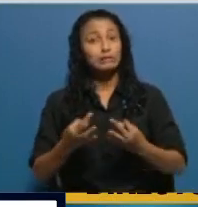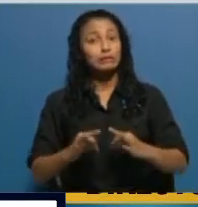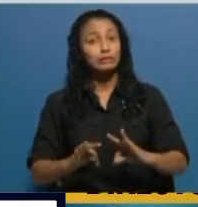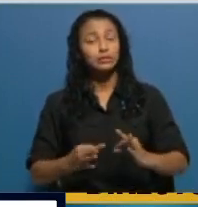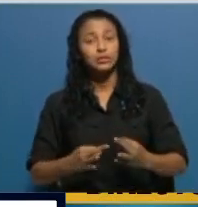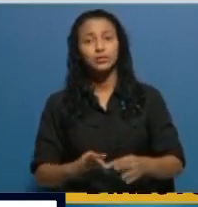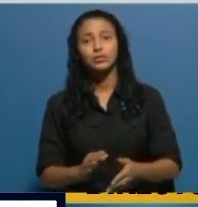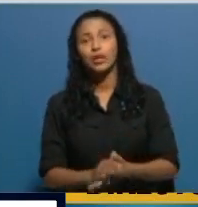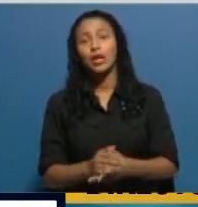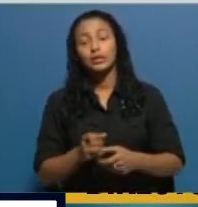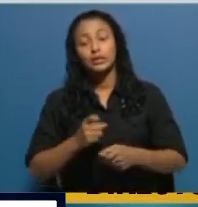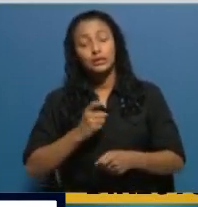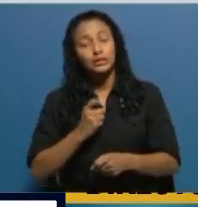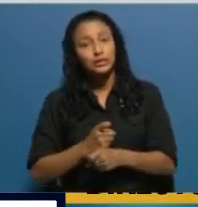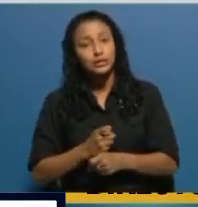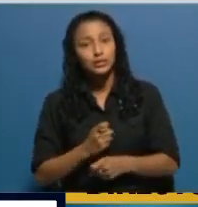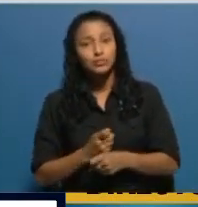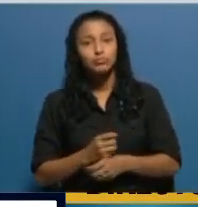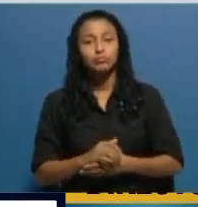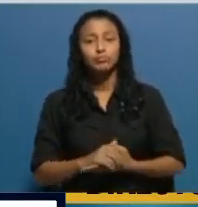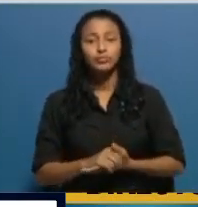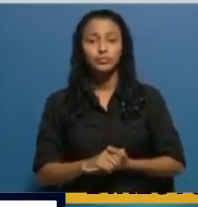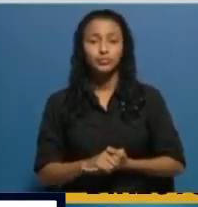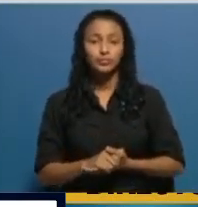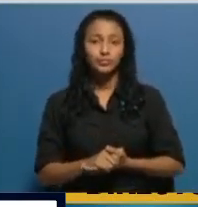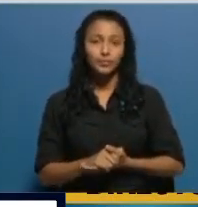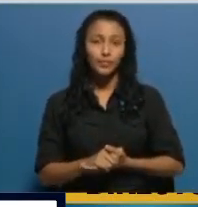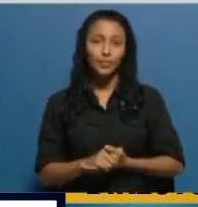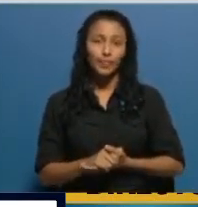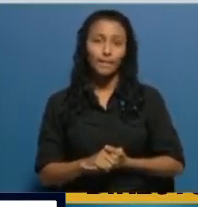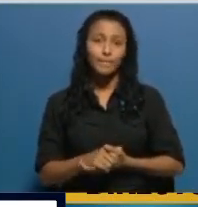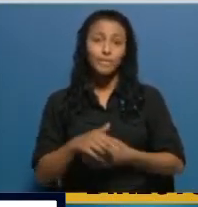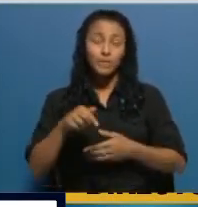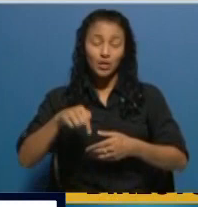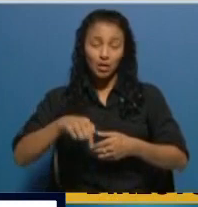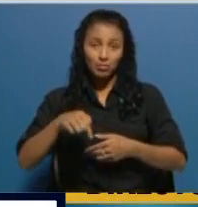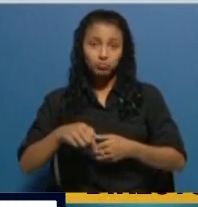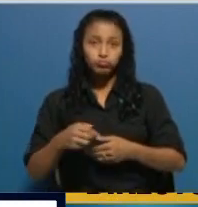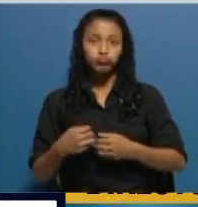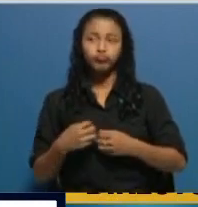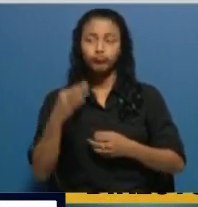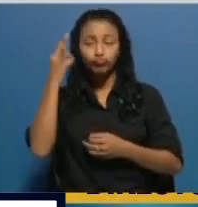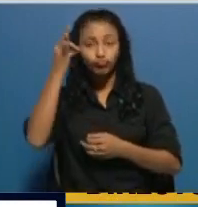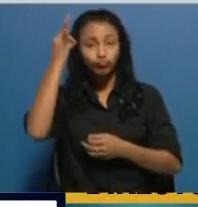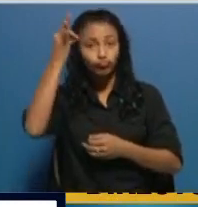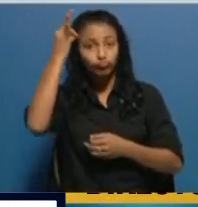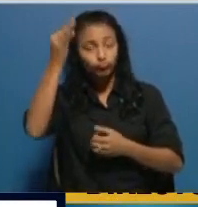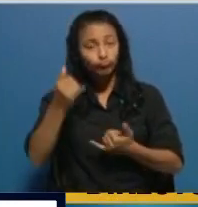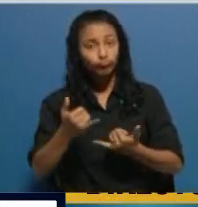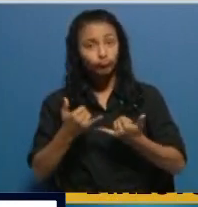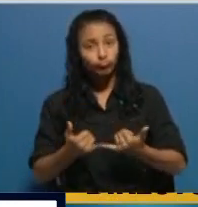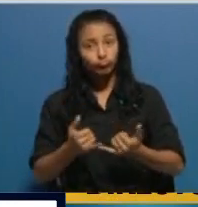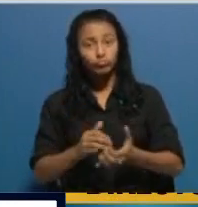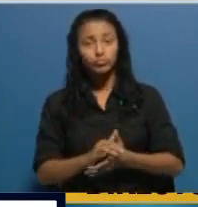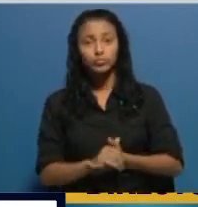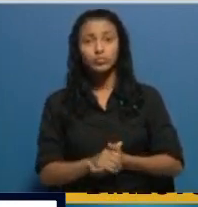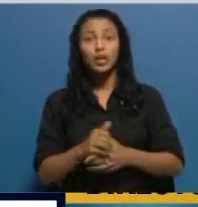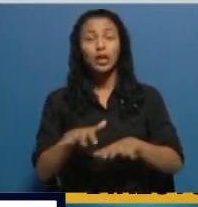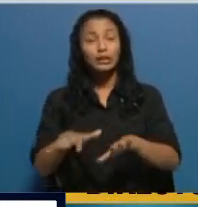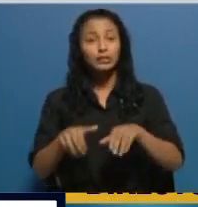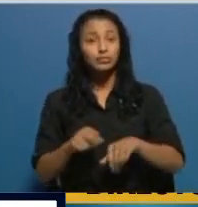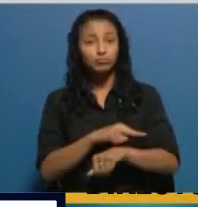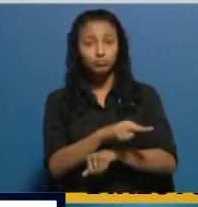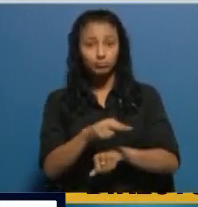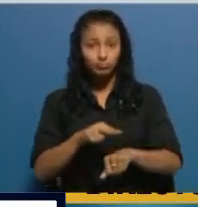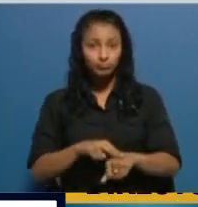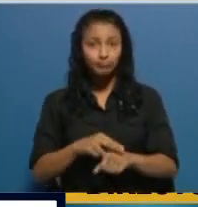compromisos urgentes que esta entidad debe encarar el futuro inmediato la asamblea nacional es